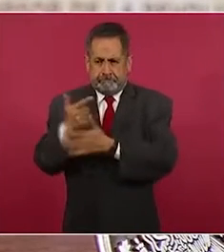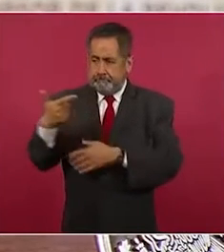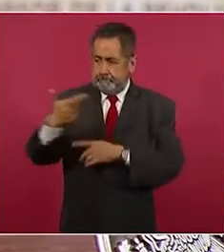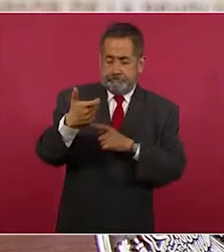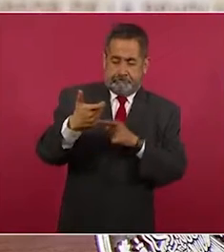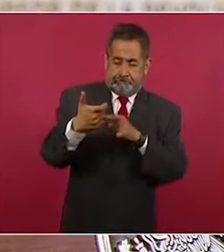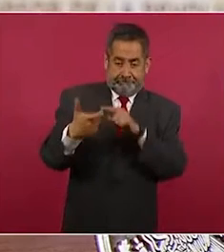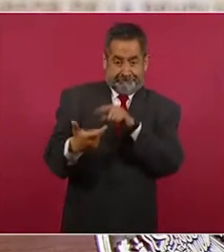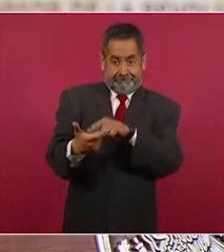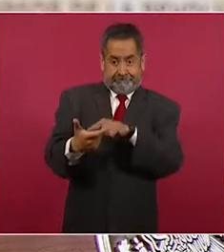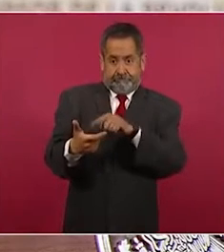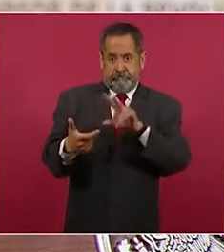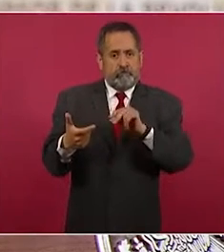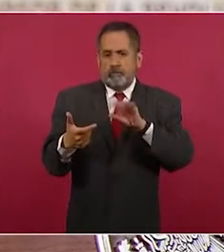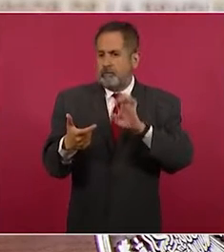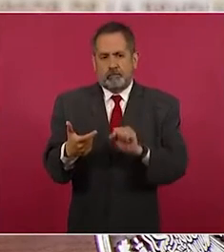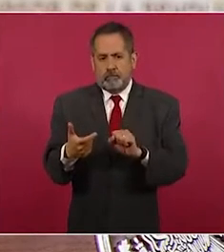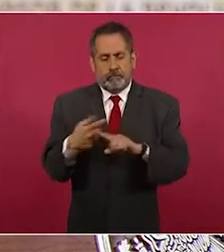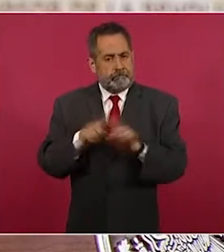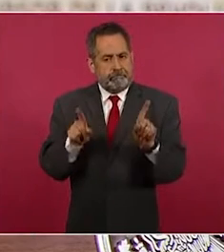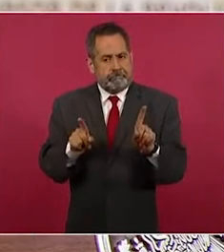se